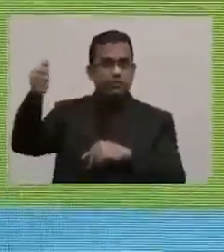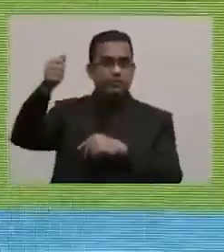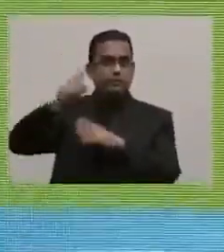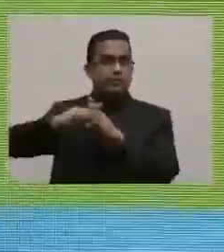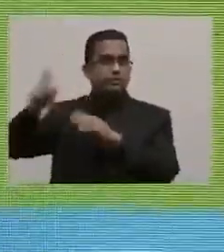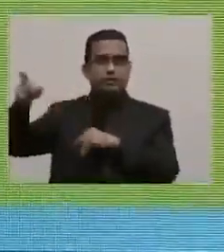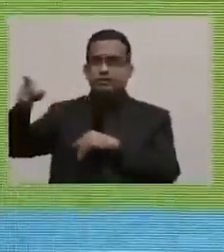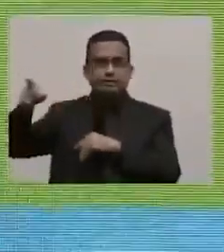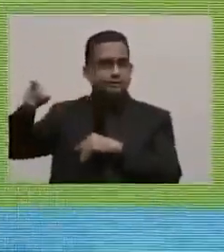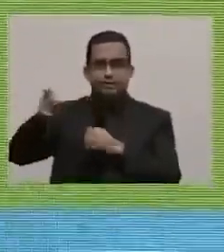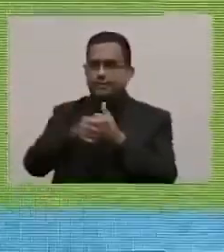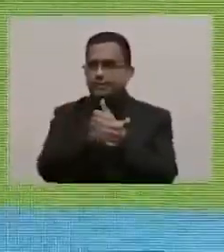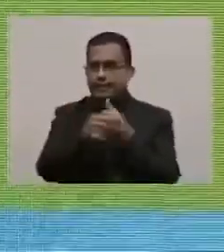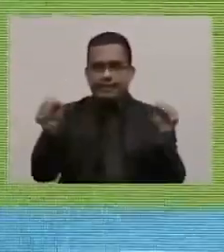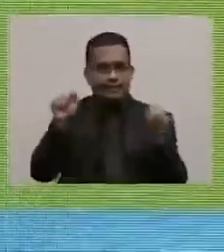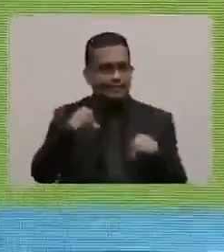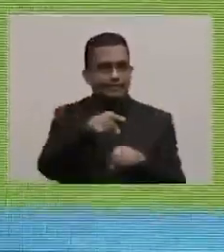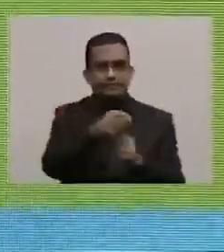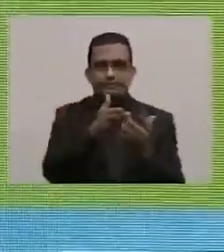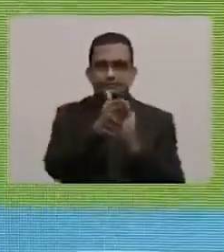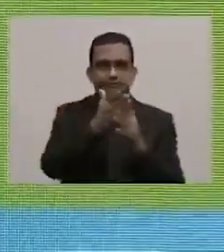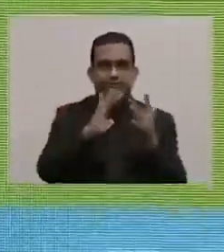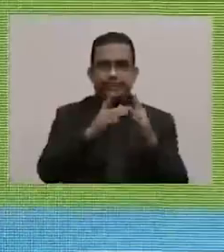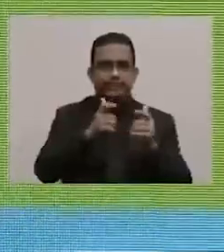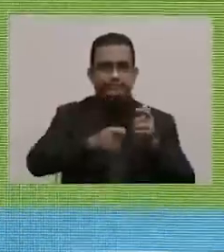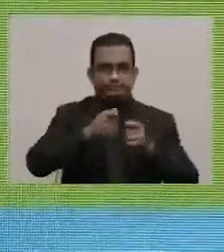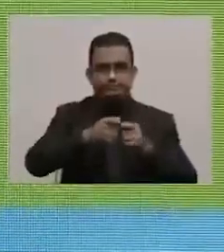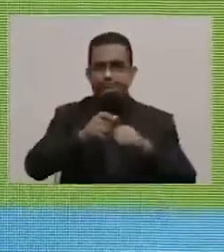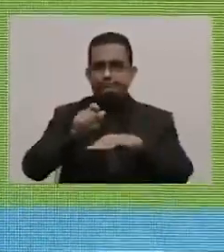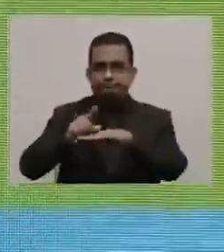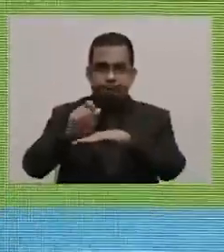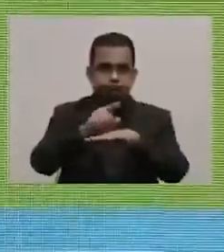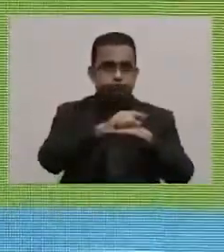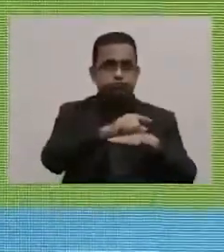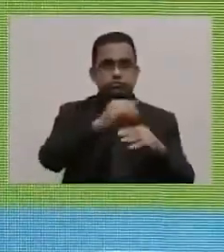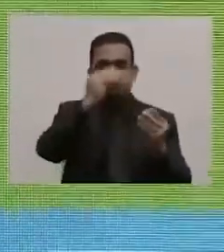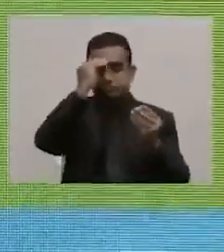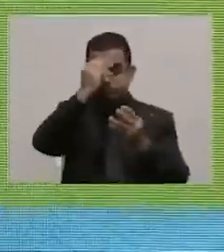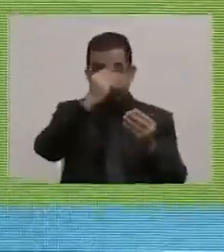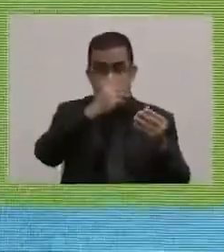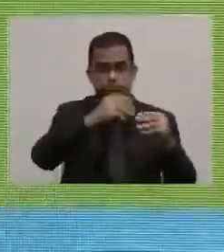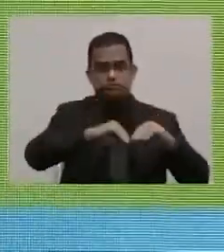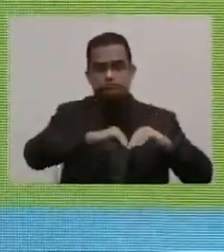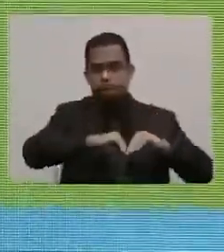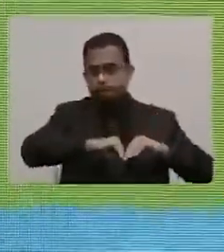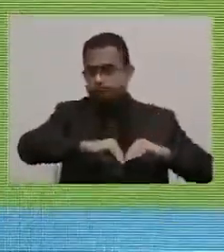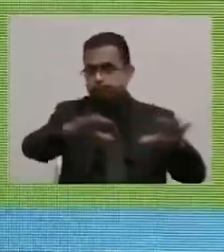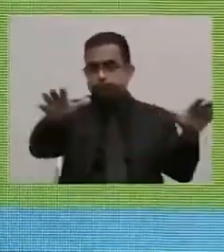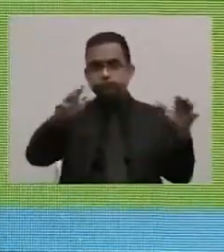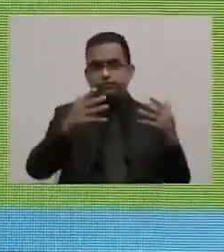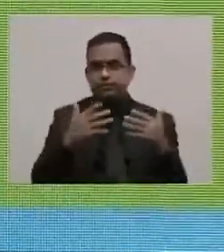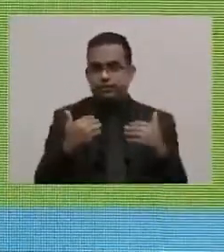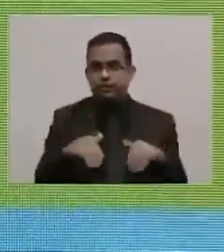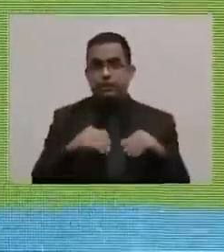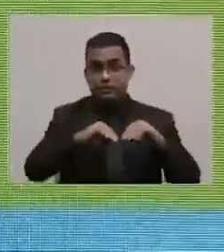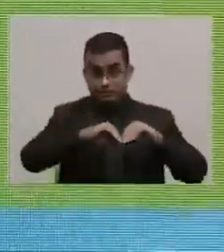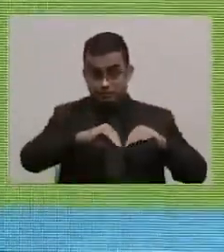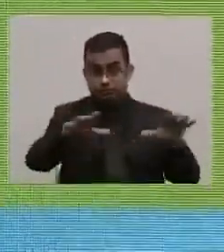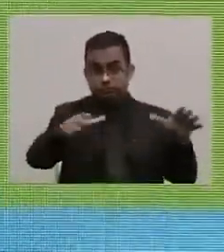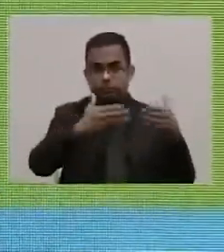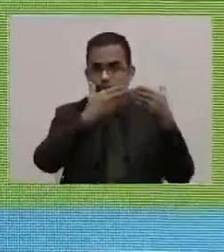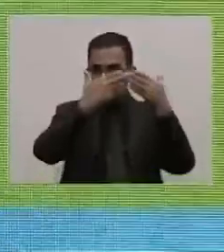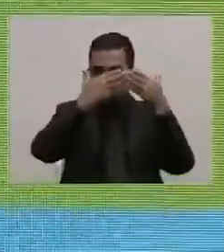la comunicación a través de los medios tradicionales, provocando una deliberación verdaderamente pública, plural y